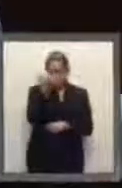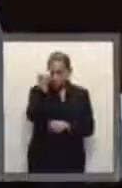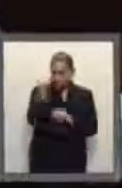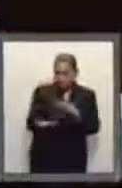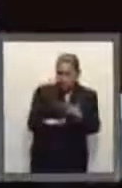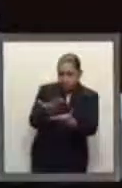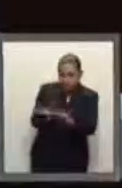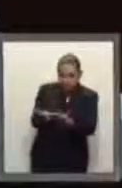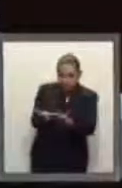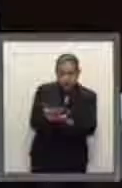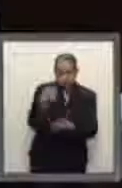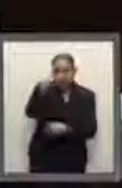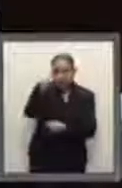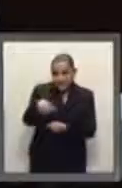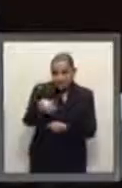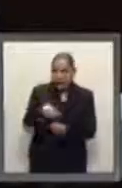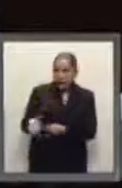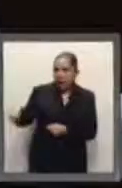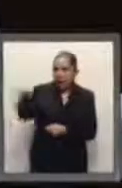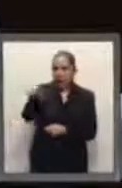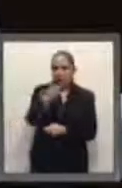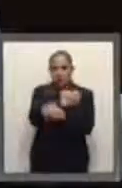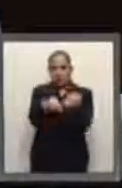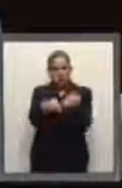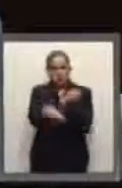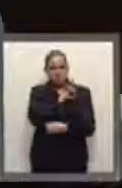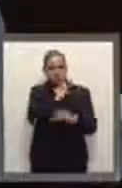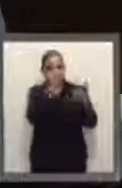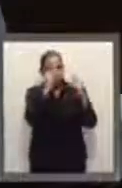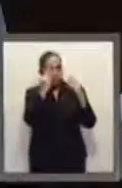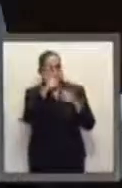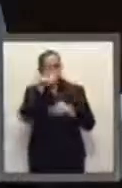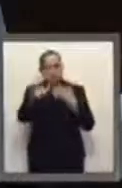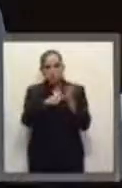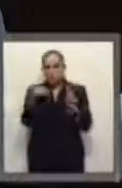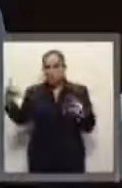facilitar, desarraiga la educación de estas áreas rurales y